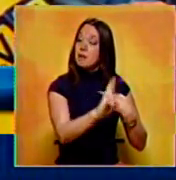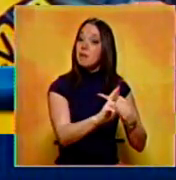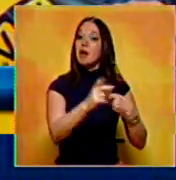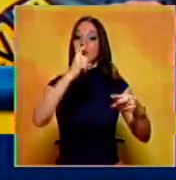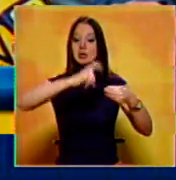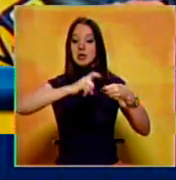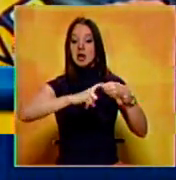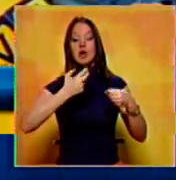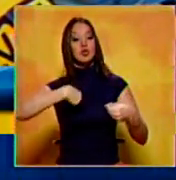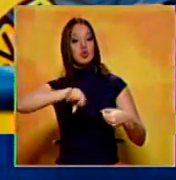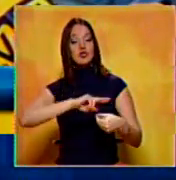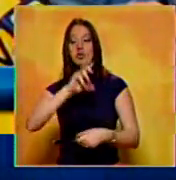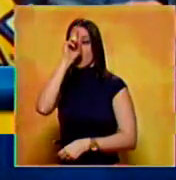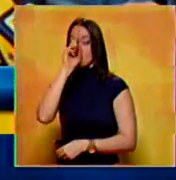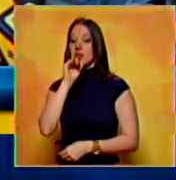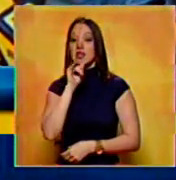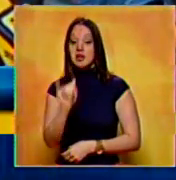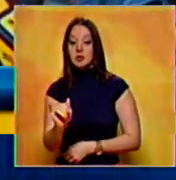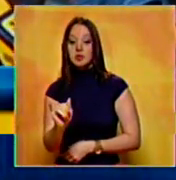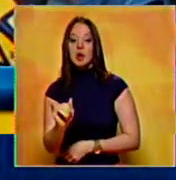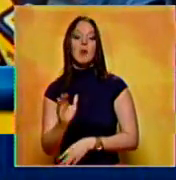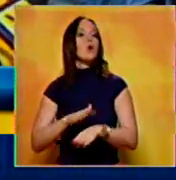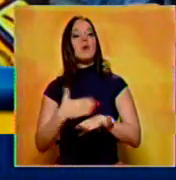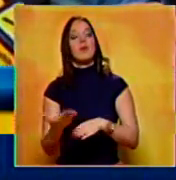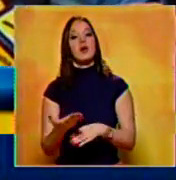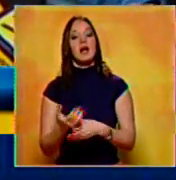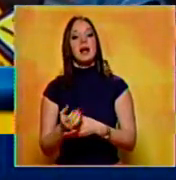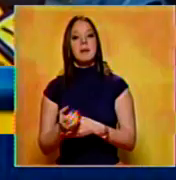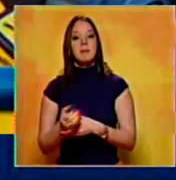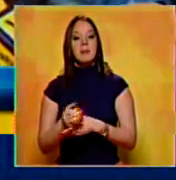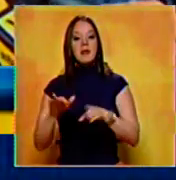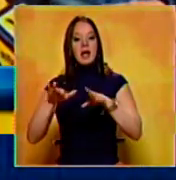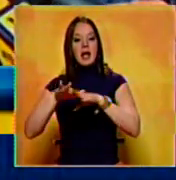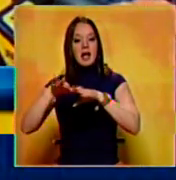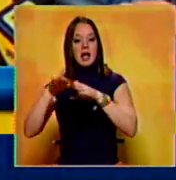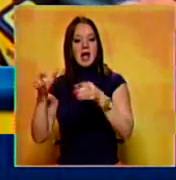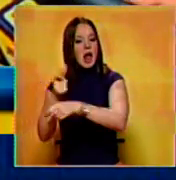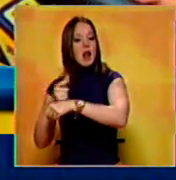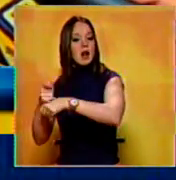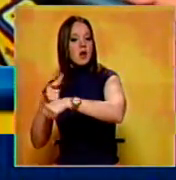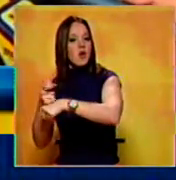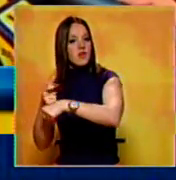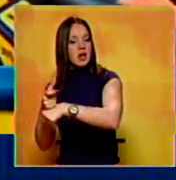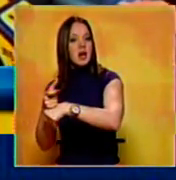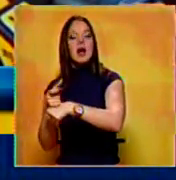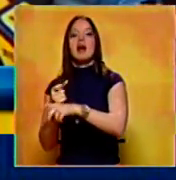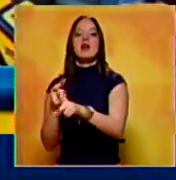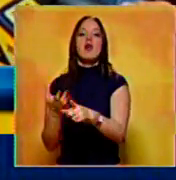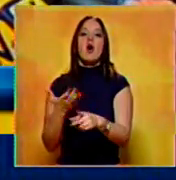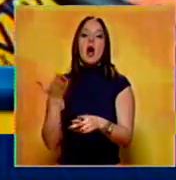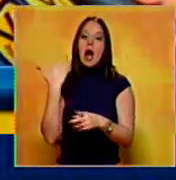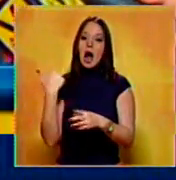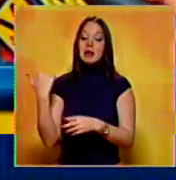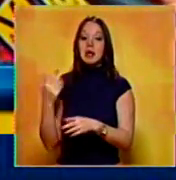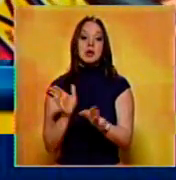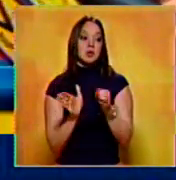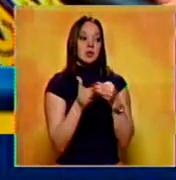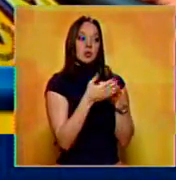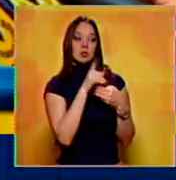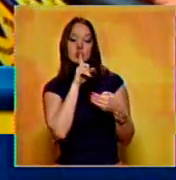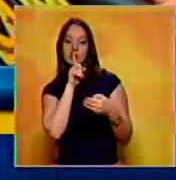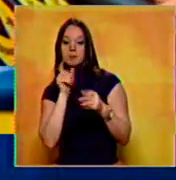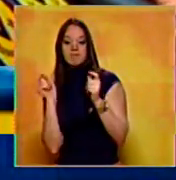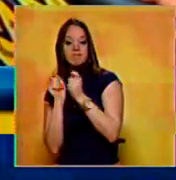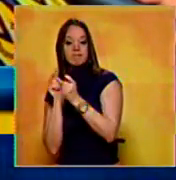Debemos denunciar que a raíz del grupo de la mesa de alto gobierno viene discutiendo a espaldas de los